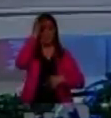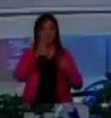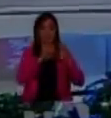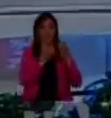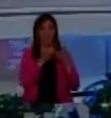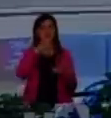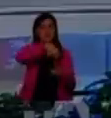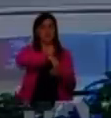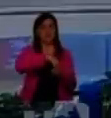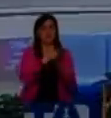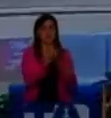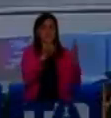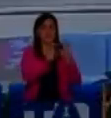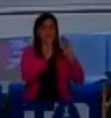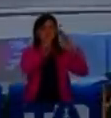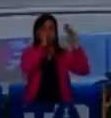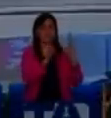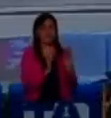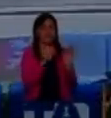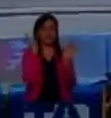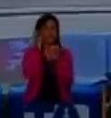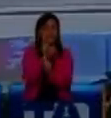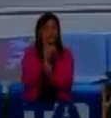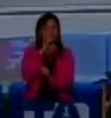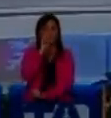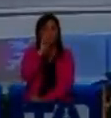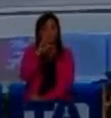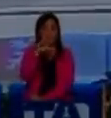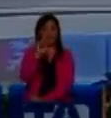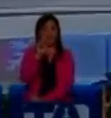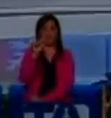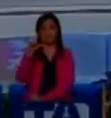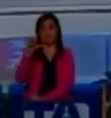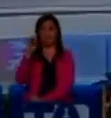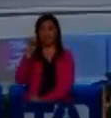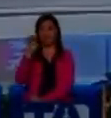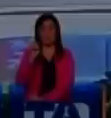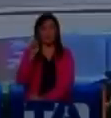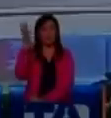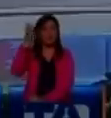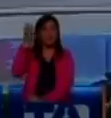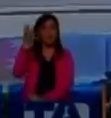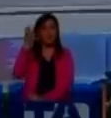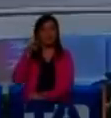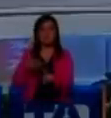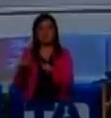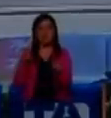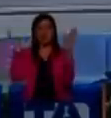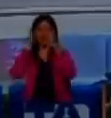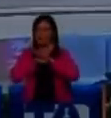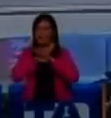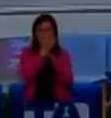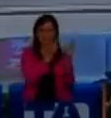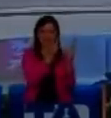clases en sus propios hogares. La Fundación Camila Salomé gestiona que docentes los visiten y de manera gratuita